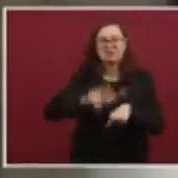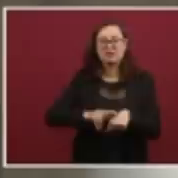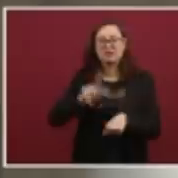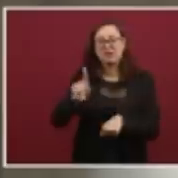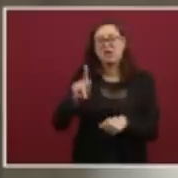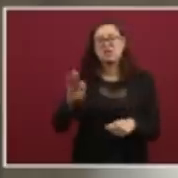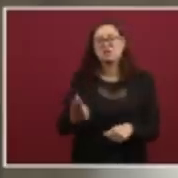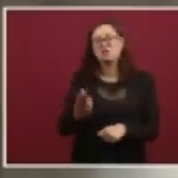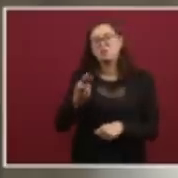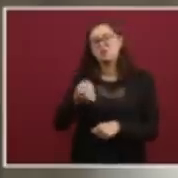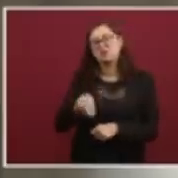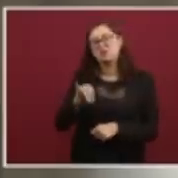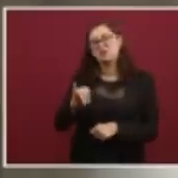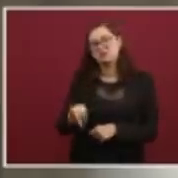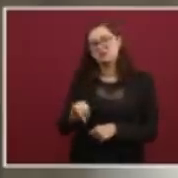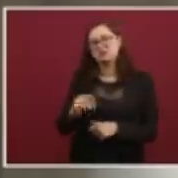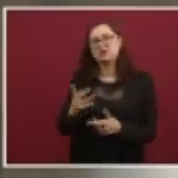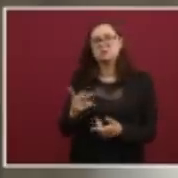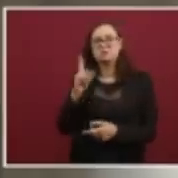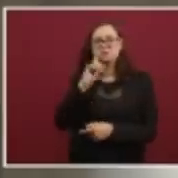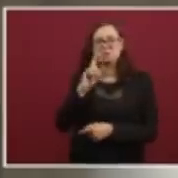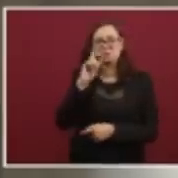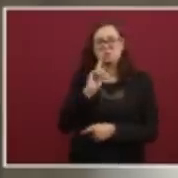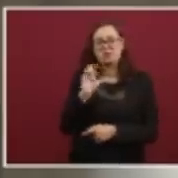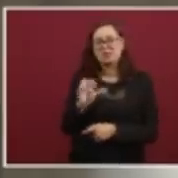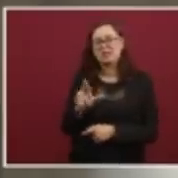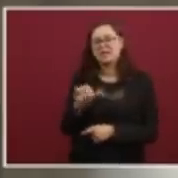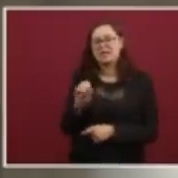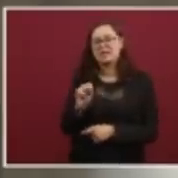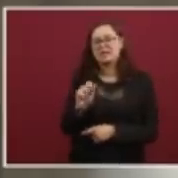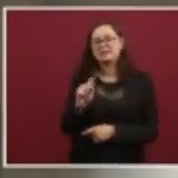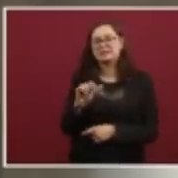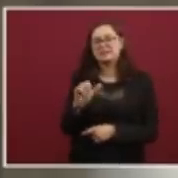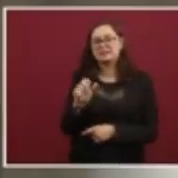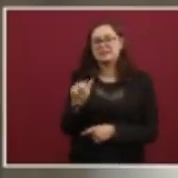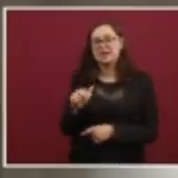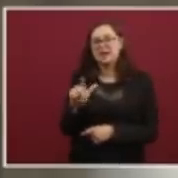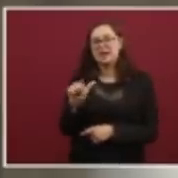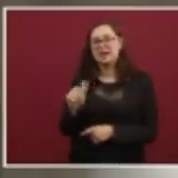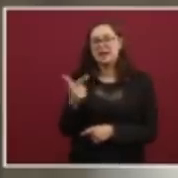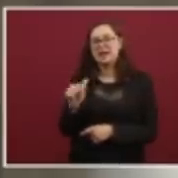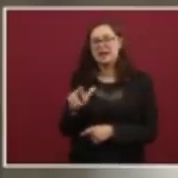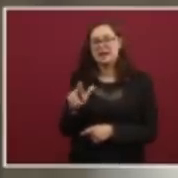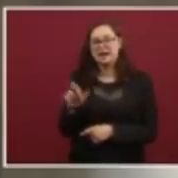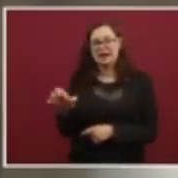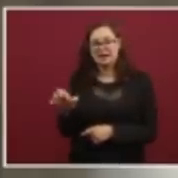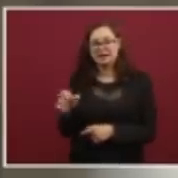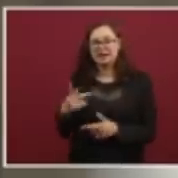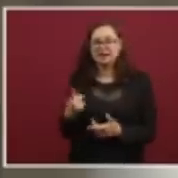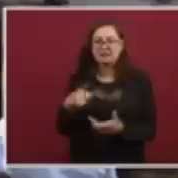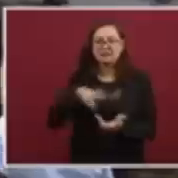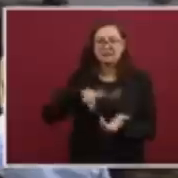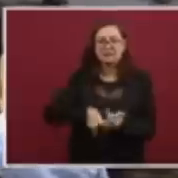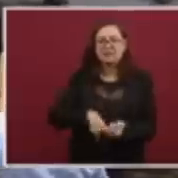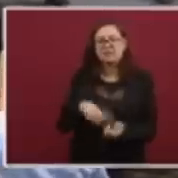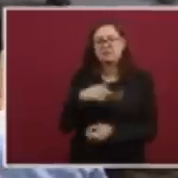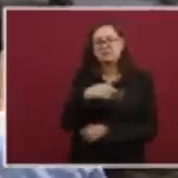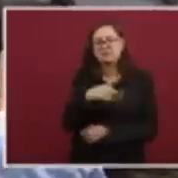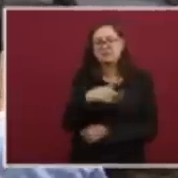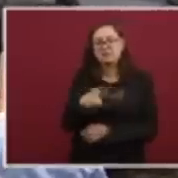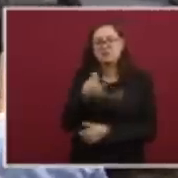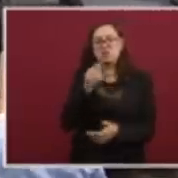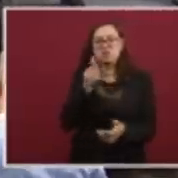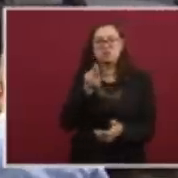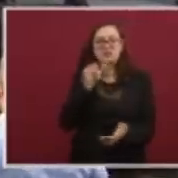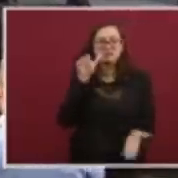Monetario Internacional, la francesa Christine Lagarde, y con ello, bueno, México tiene una deuda de 180 mil millones de